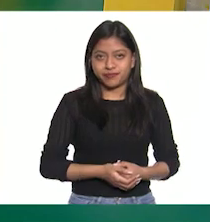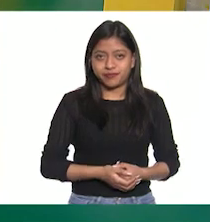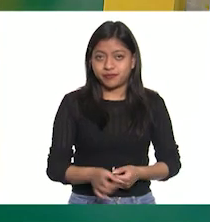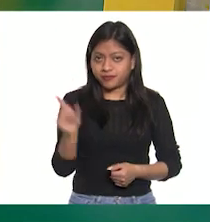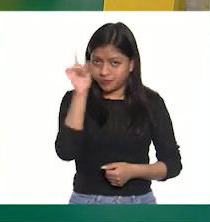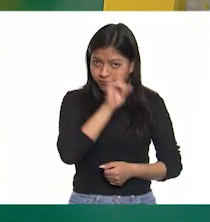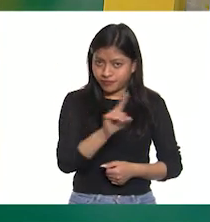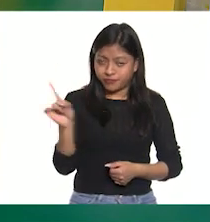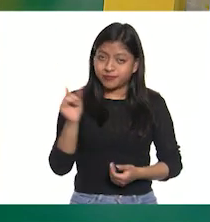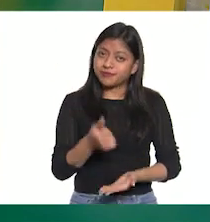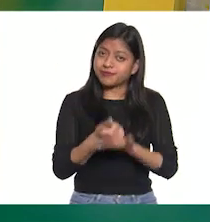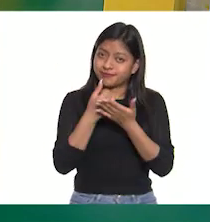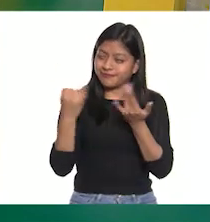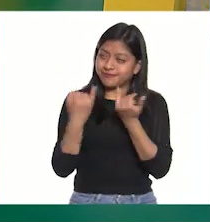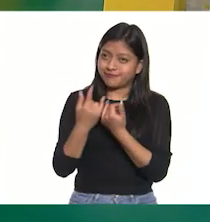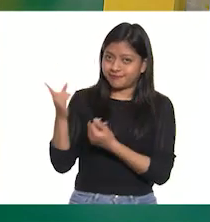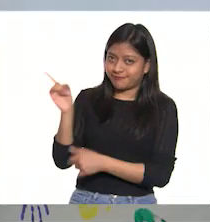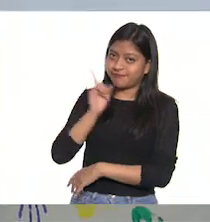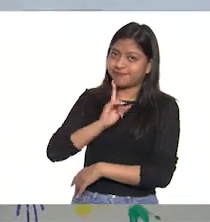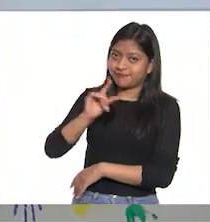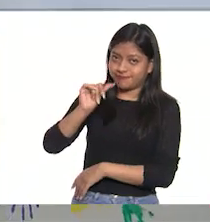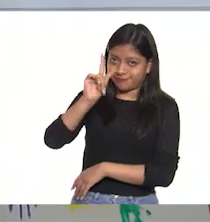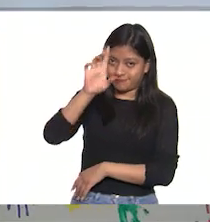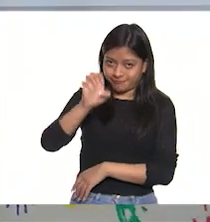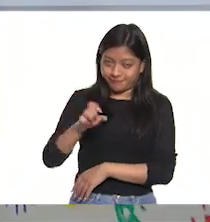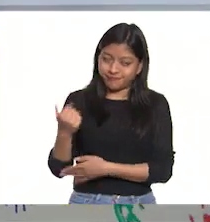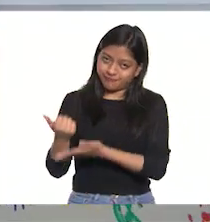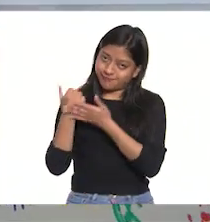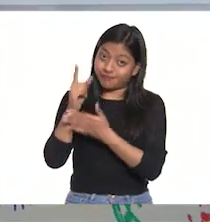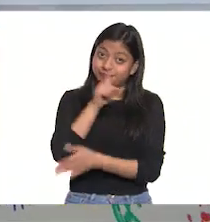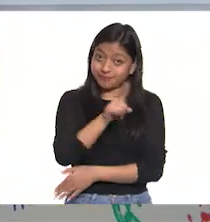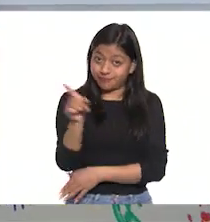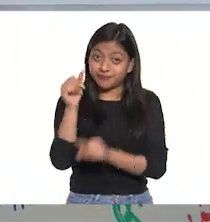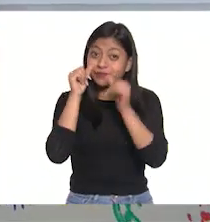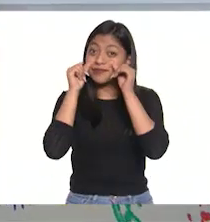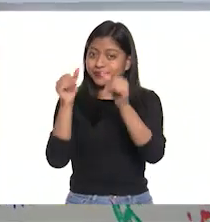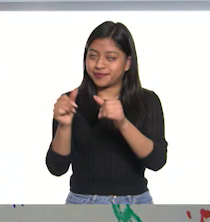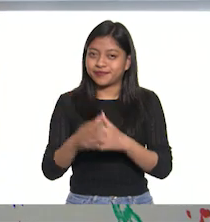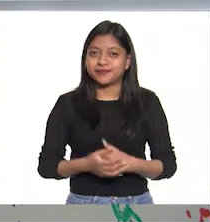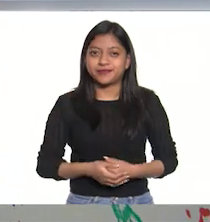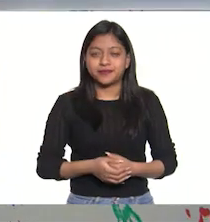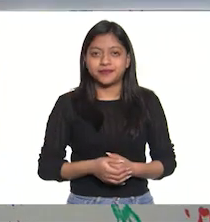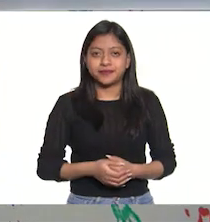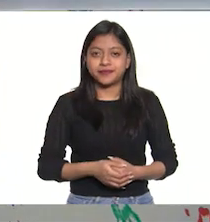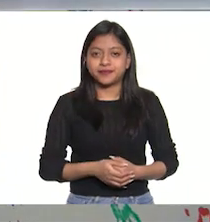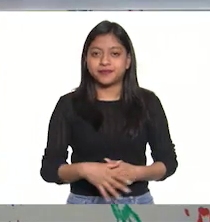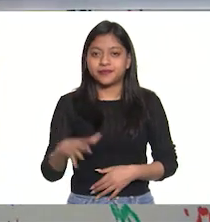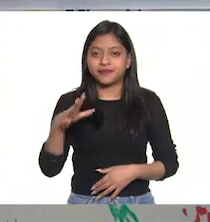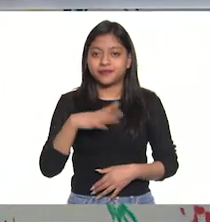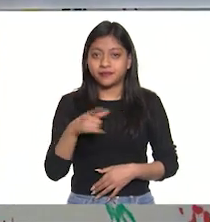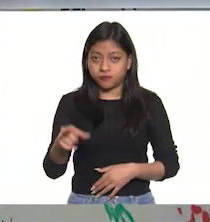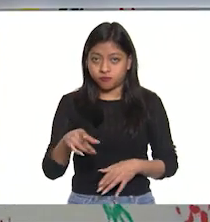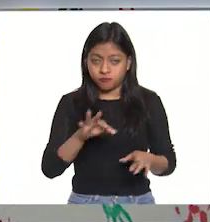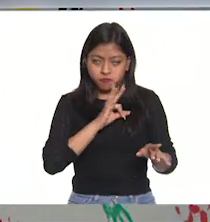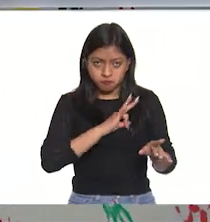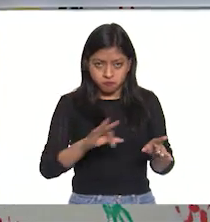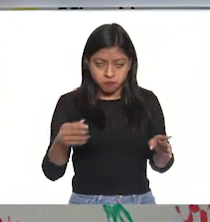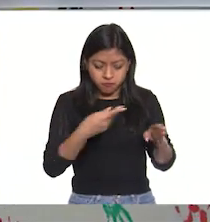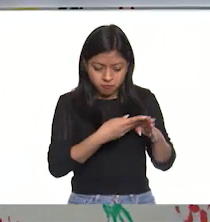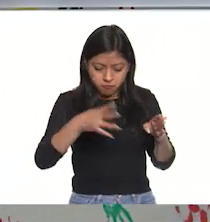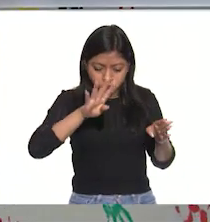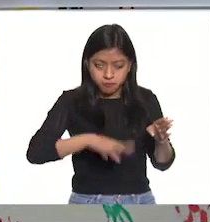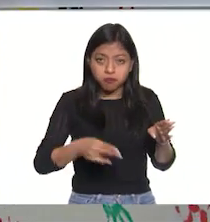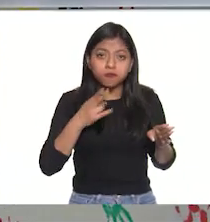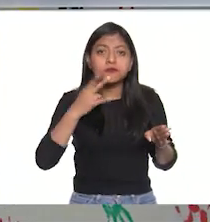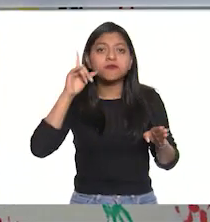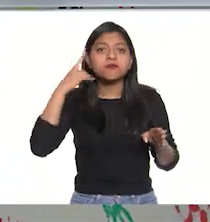van a ayudar y también Ale nos va a ayudar. Fíjate, pon mucha atención. Sí. Puedes ocupar el tablero para encontrar